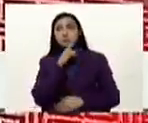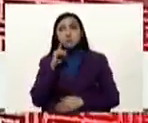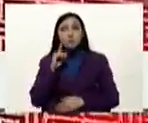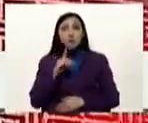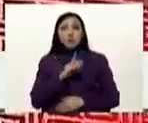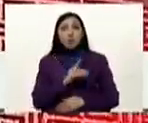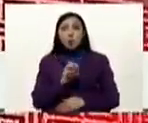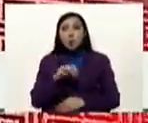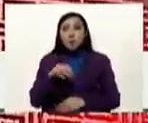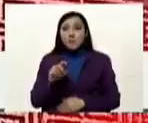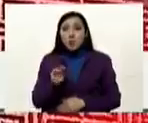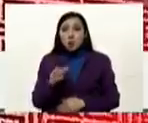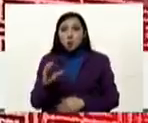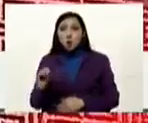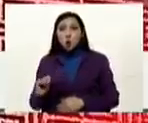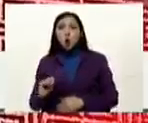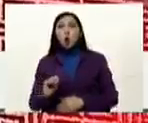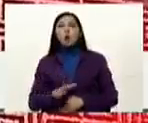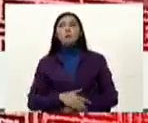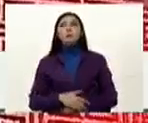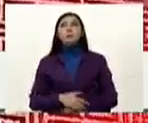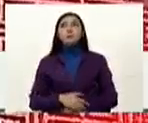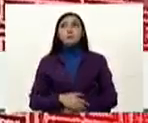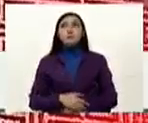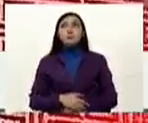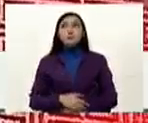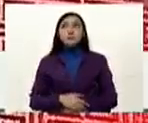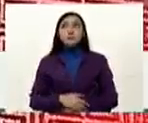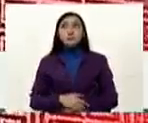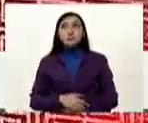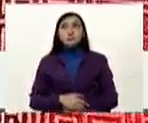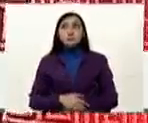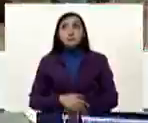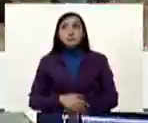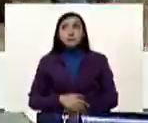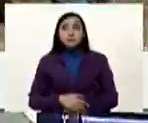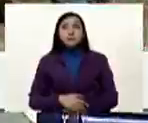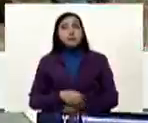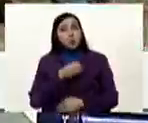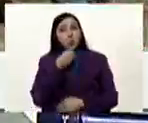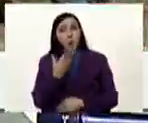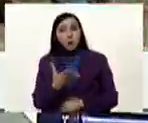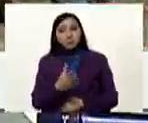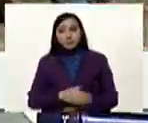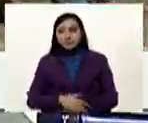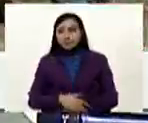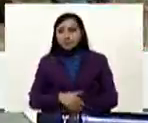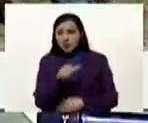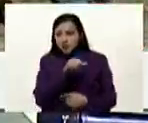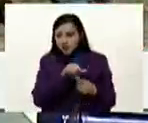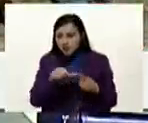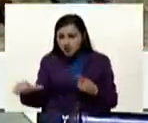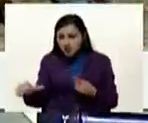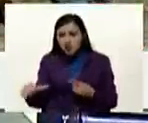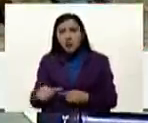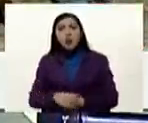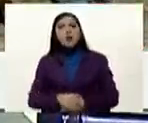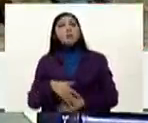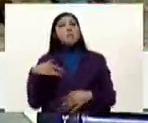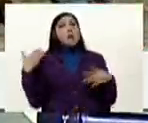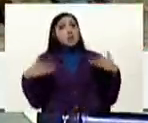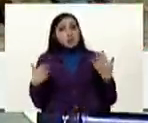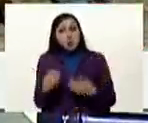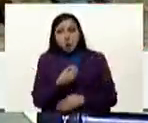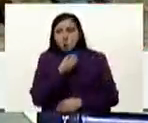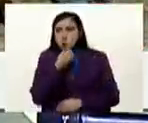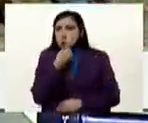Domingo Hernández Lares. Muy bien. Esta semana tuvimos un buen evento,